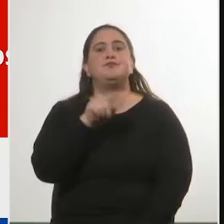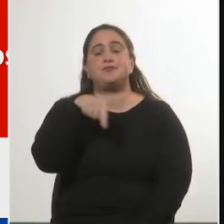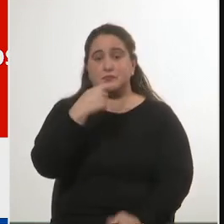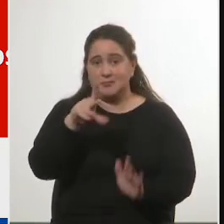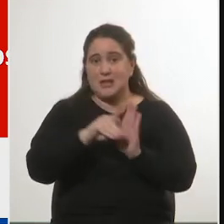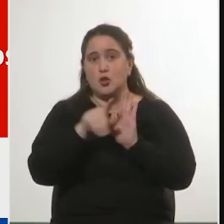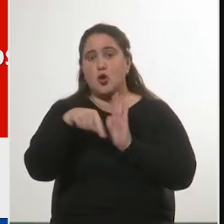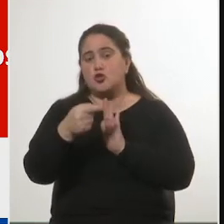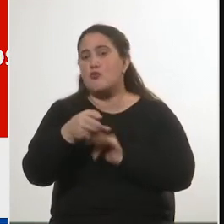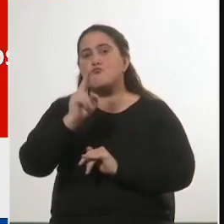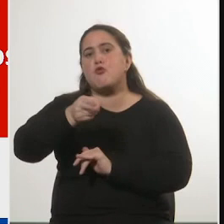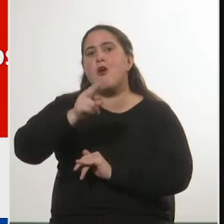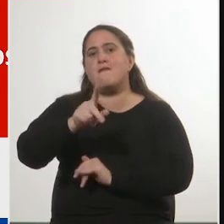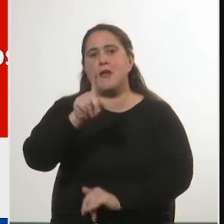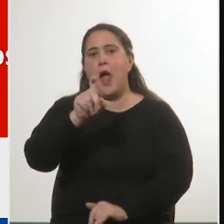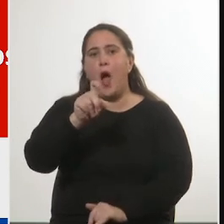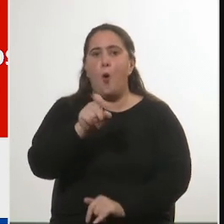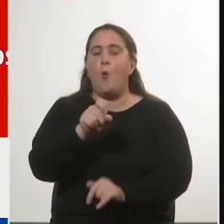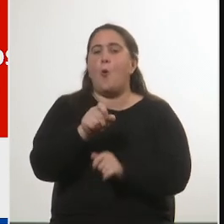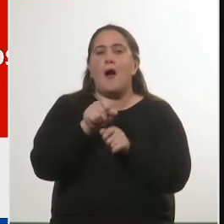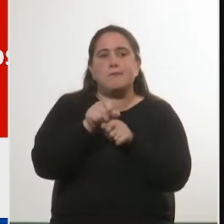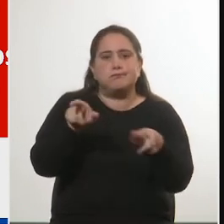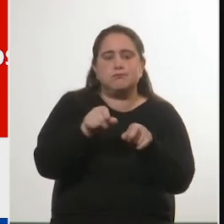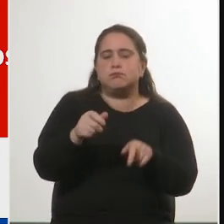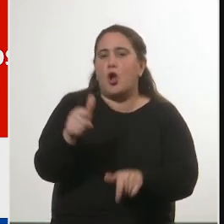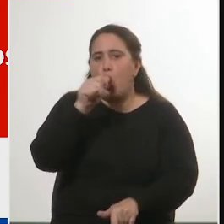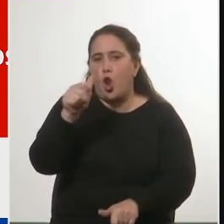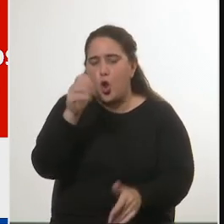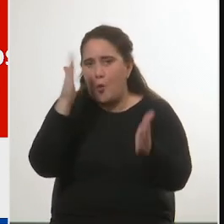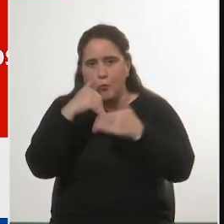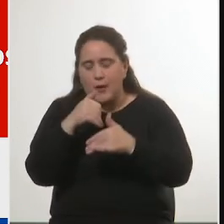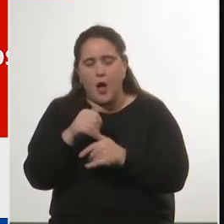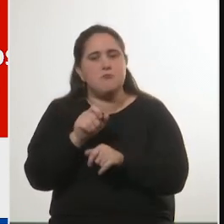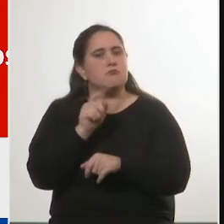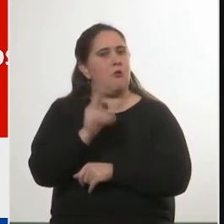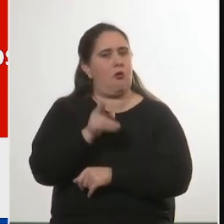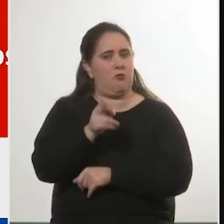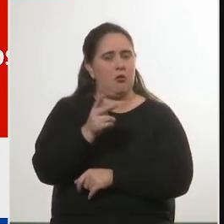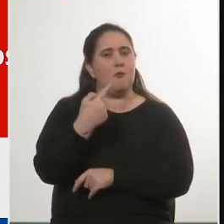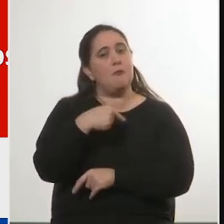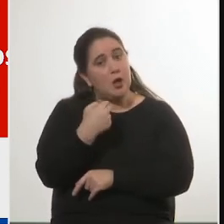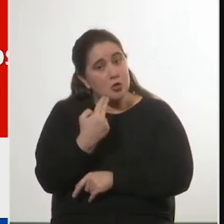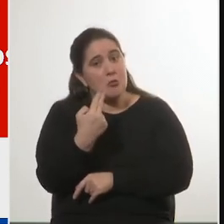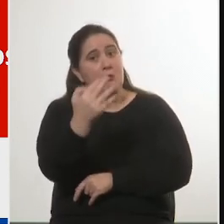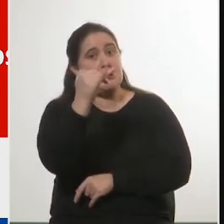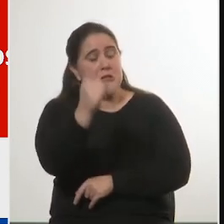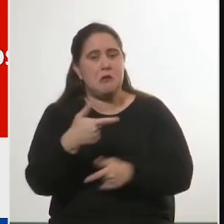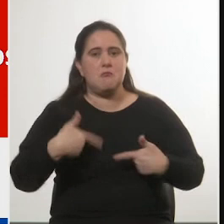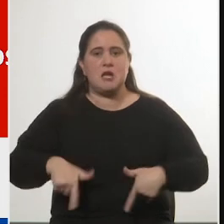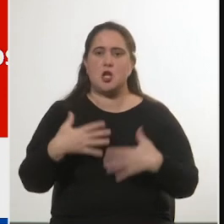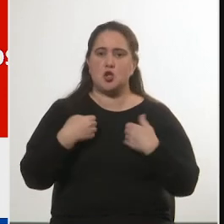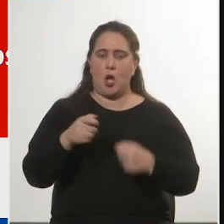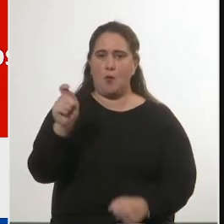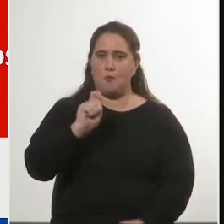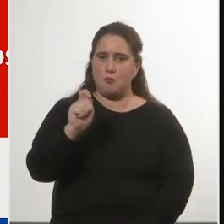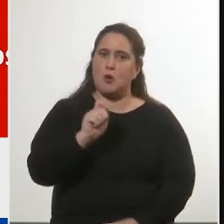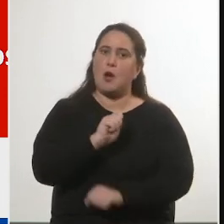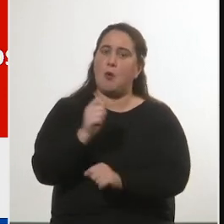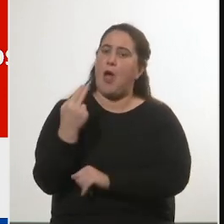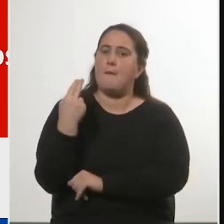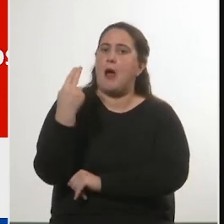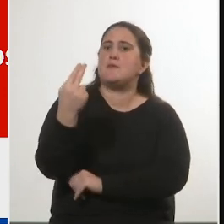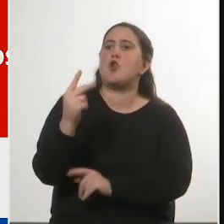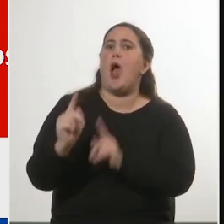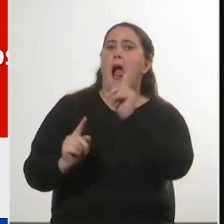375/11 se prohíbe el suministro de agua no potable para consumo humano, pero se habilita al Ministerio de Salud Pública a